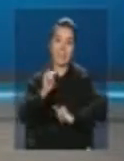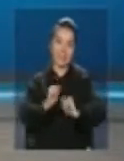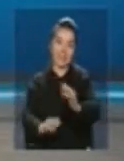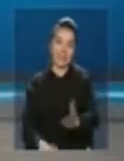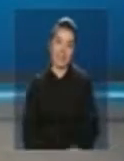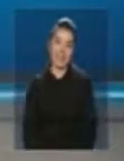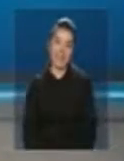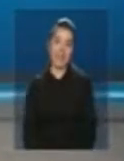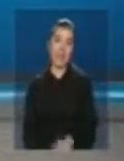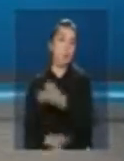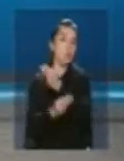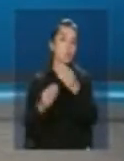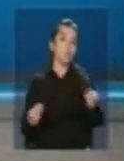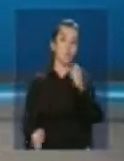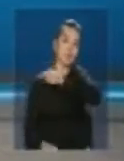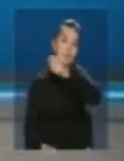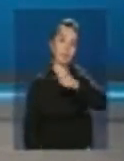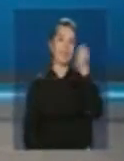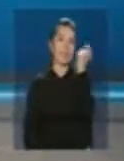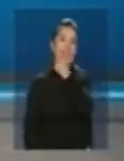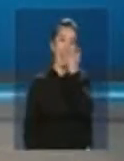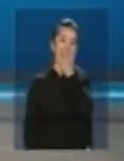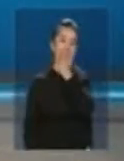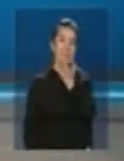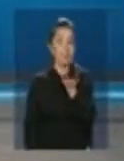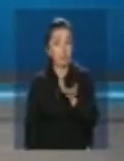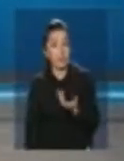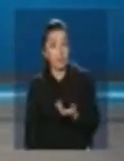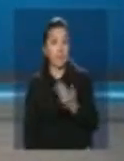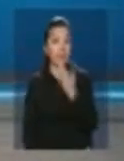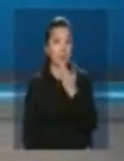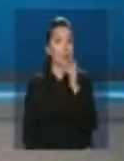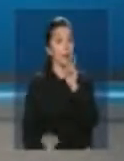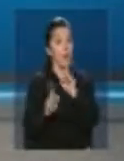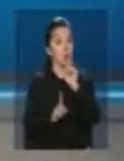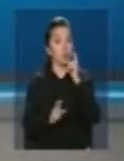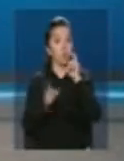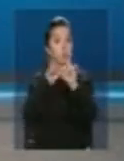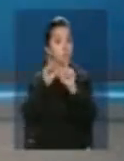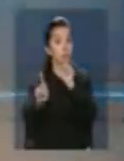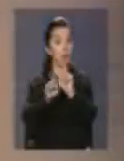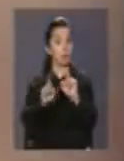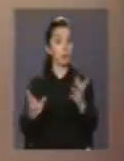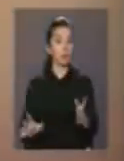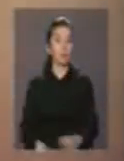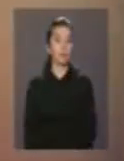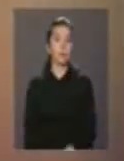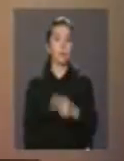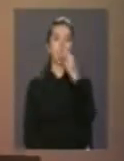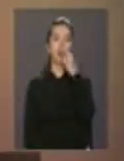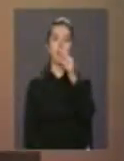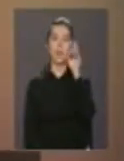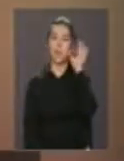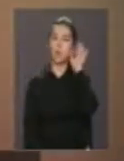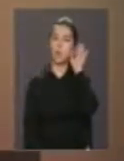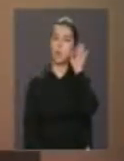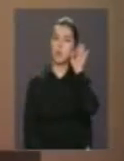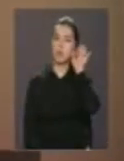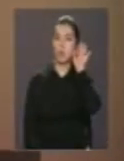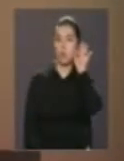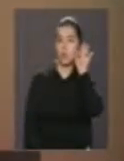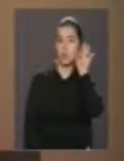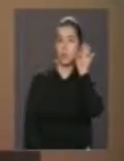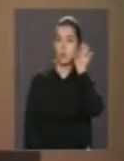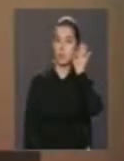registro ha provocado muchas risas, no ha estado exento también de algunas críticas. Miren, escuchen, escuchen, miren,